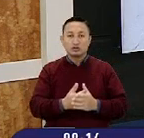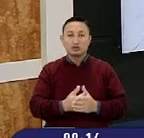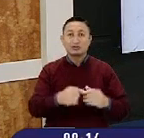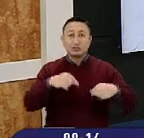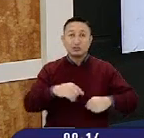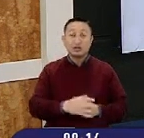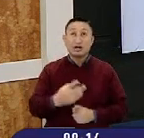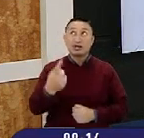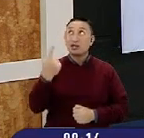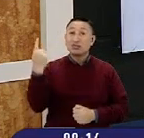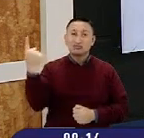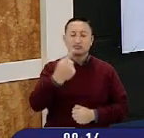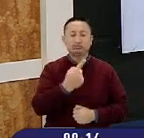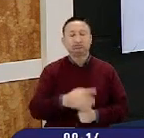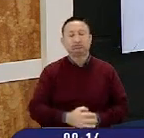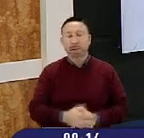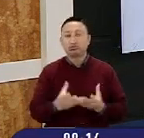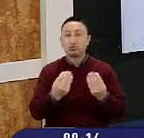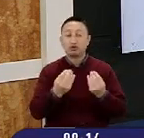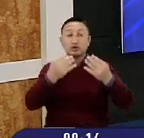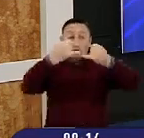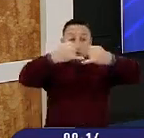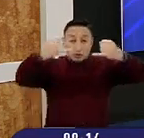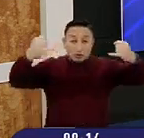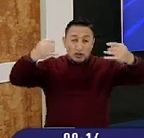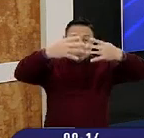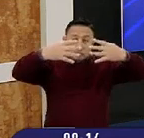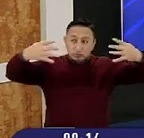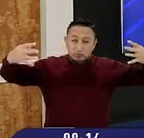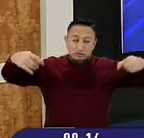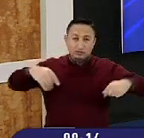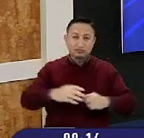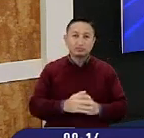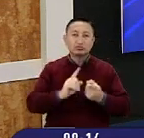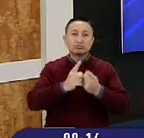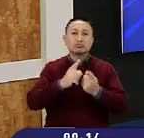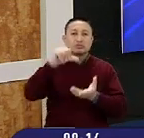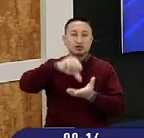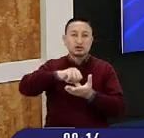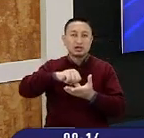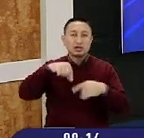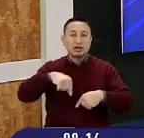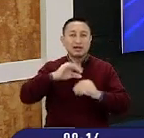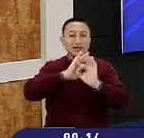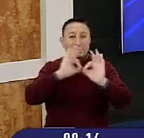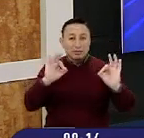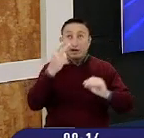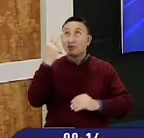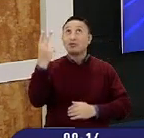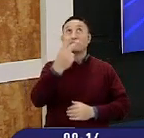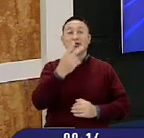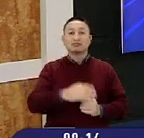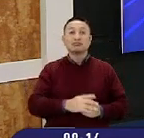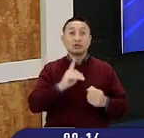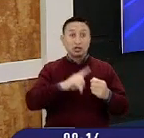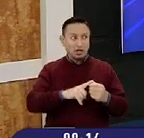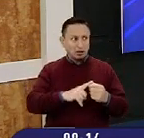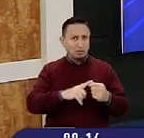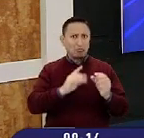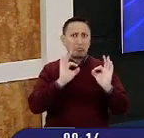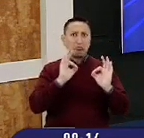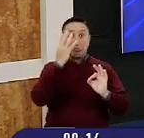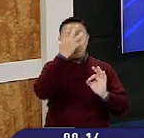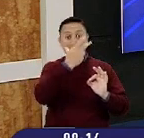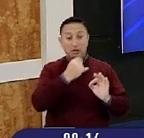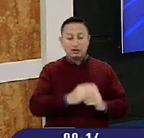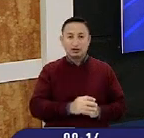tanto tallarín que tiene la ciudad de Quito, tanto cable, y hacer una ciudad mucho más visible, más bonita. Quito es una ciudad linda.